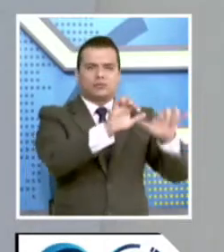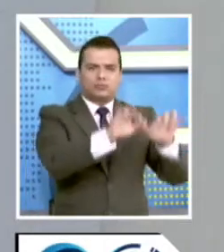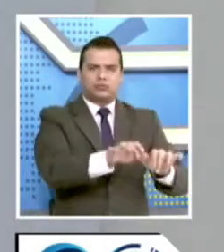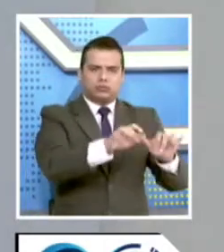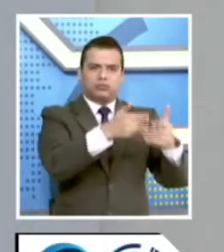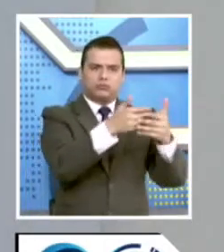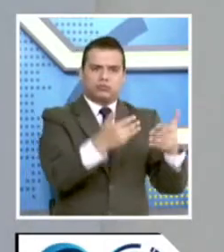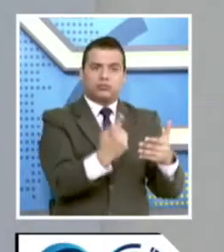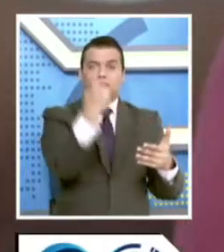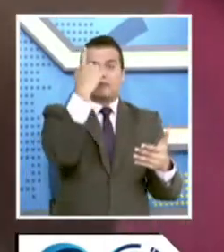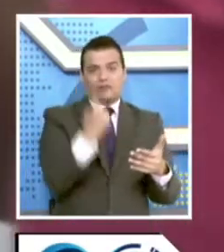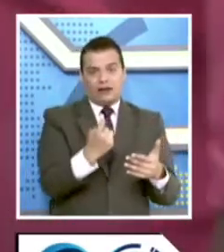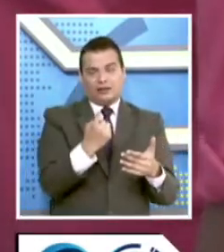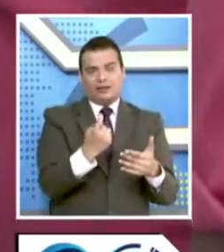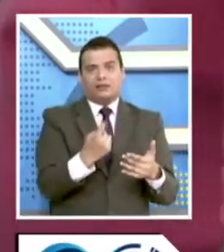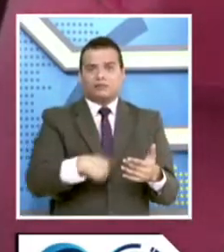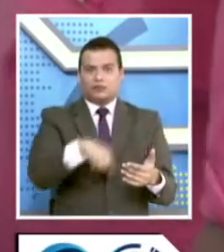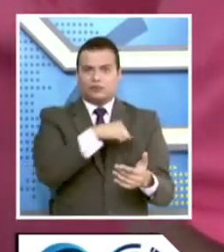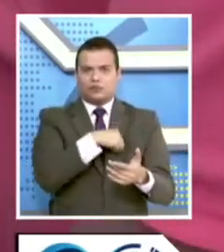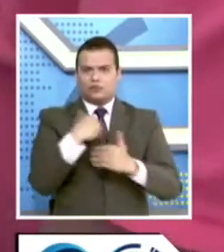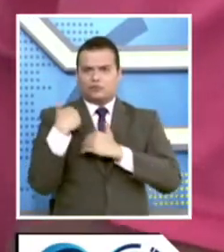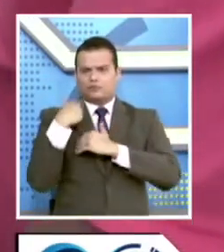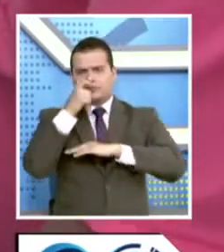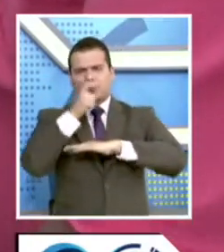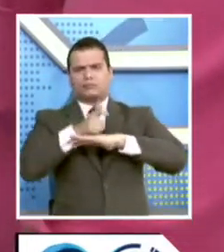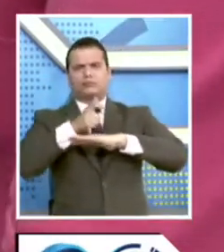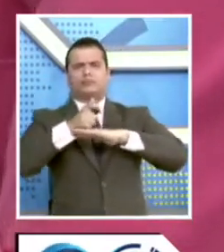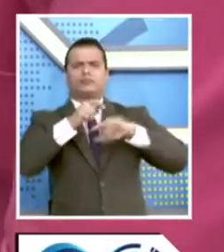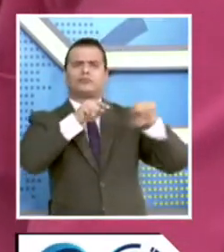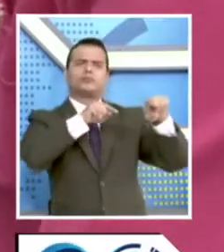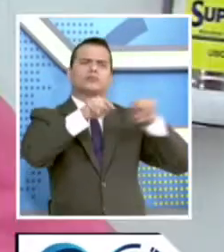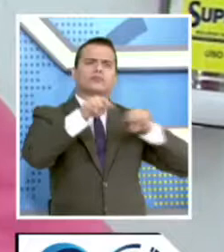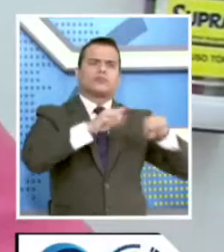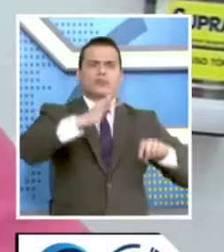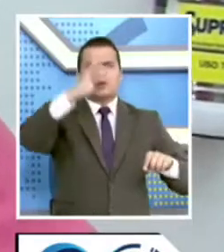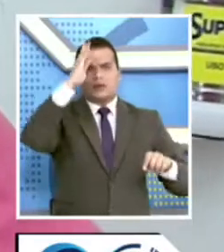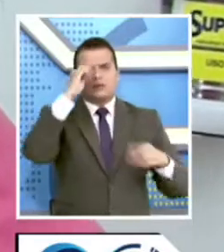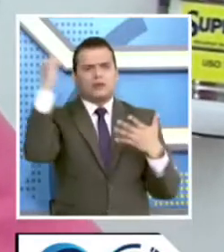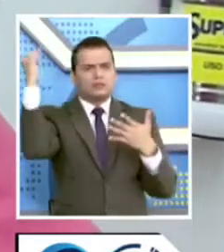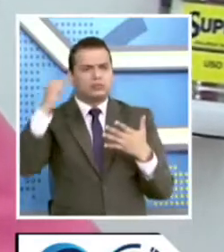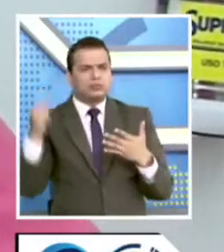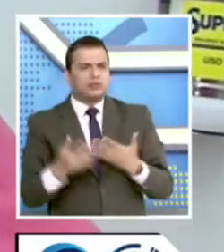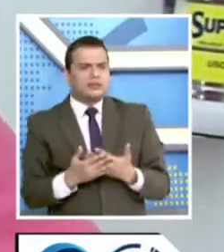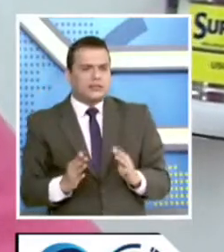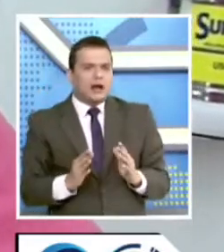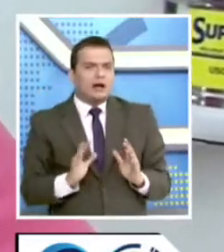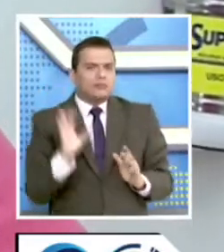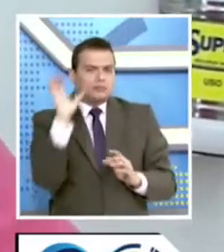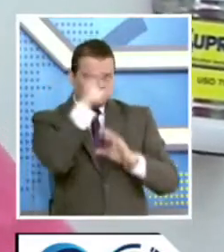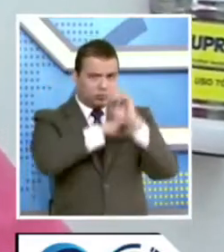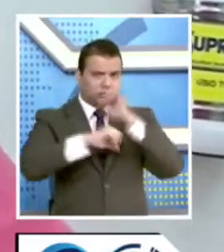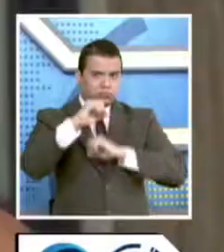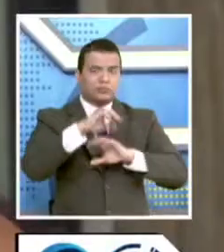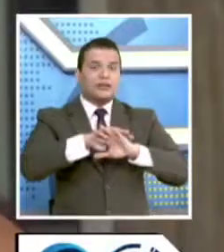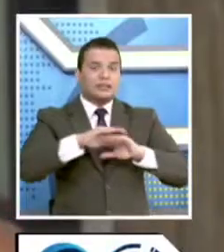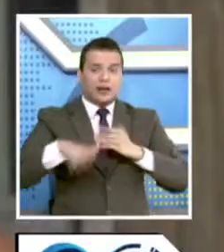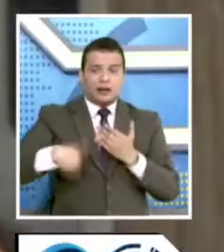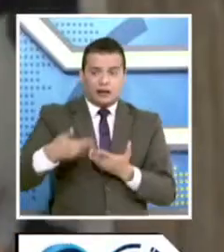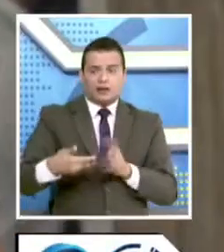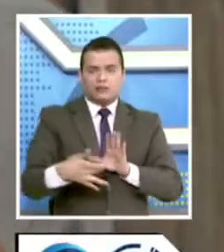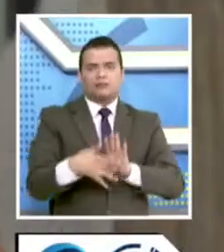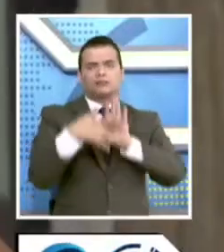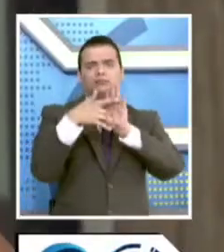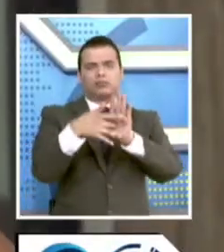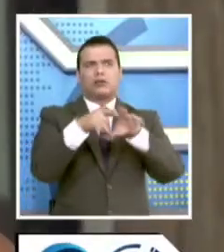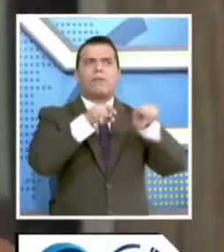claro, nosotros somos una entidad que realizamos vigilancia y control y estos han sido los hallazgos que se encuentran en